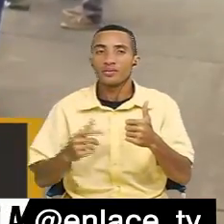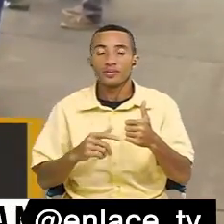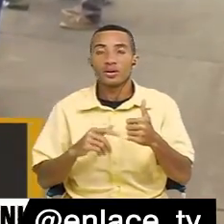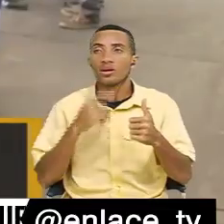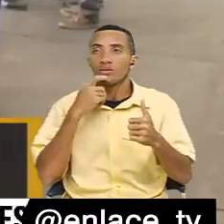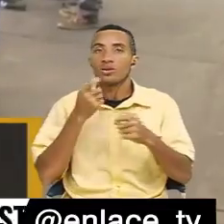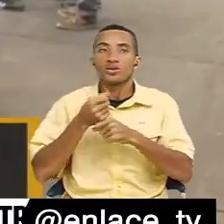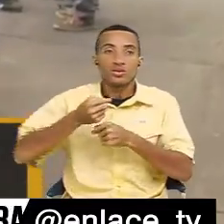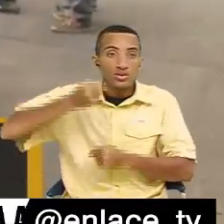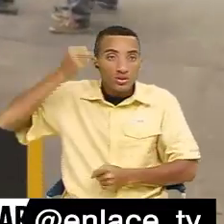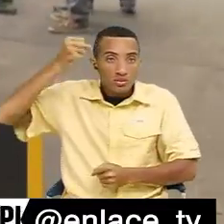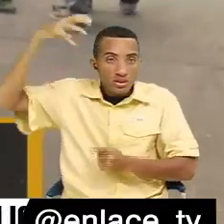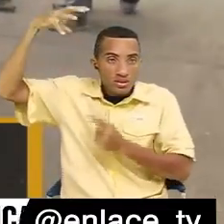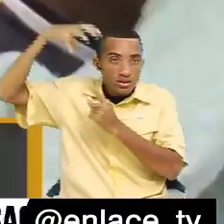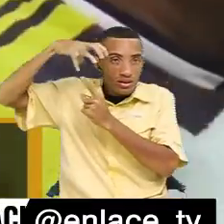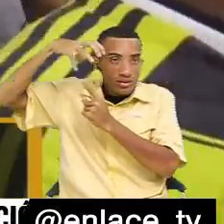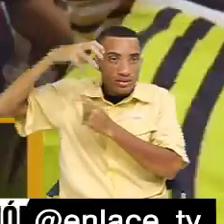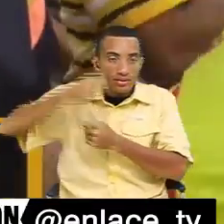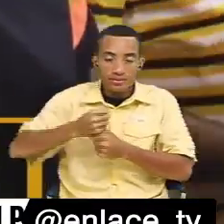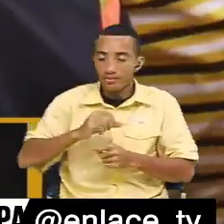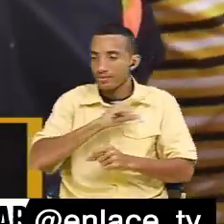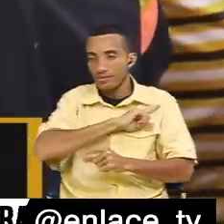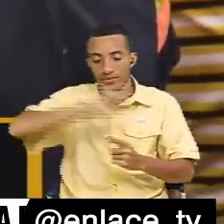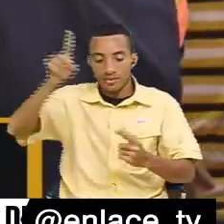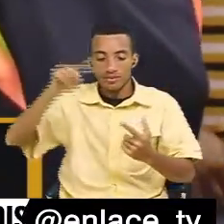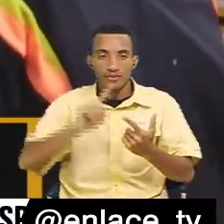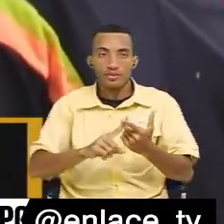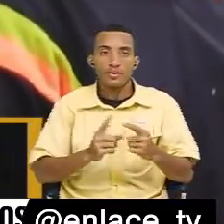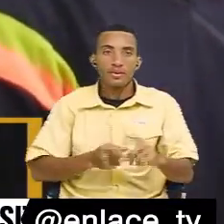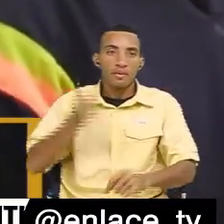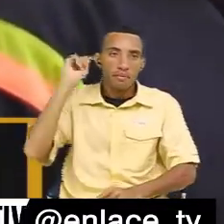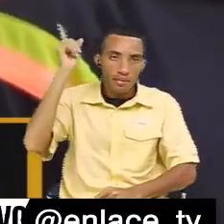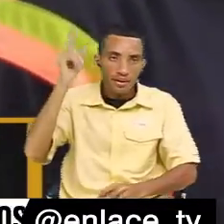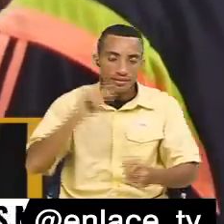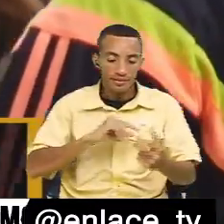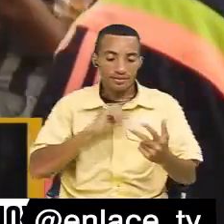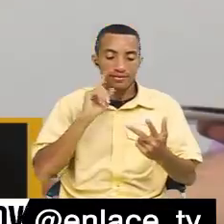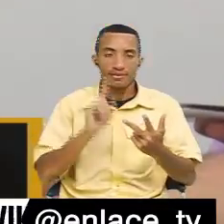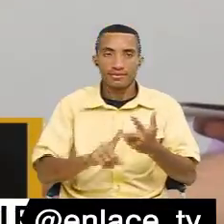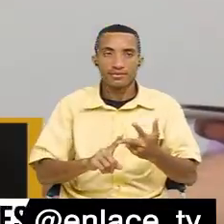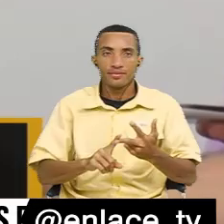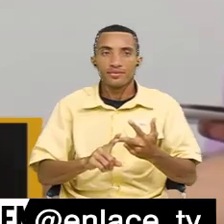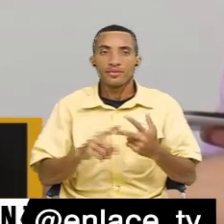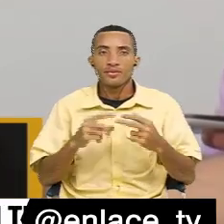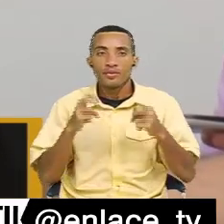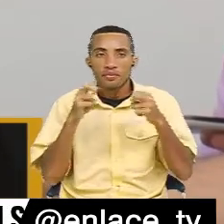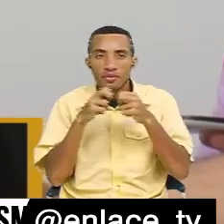sombrillas, se va a prohibir palos, astas, pilas,